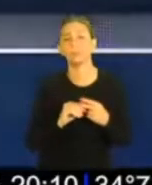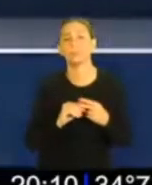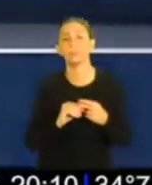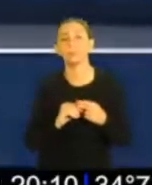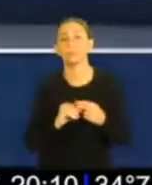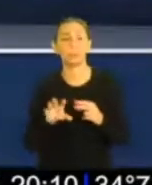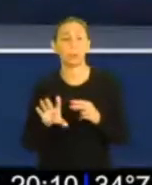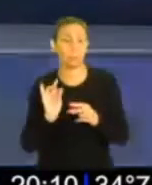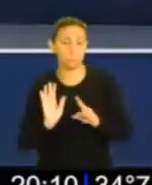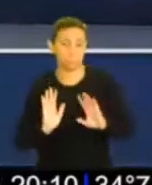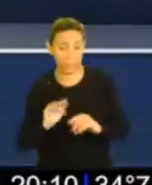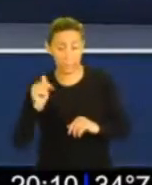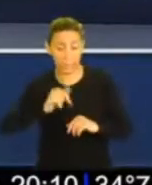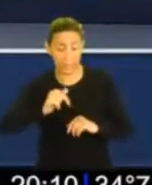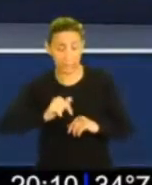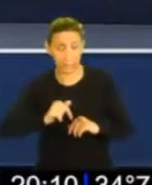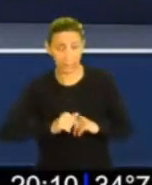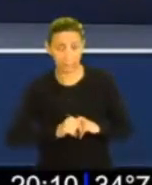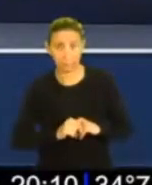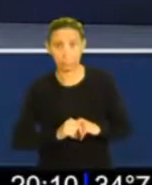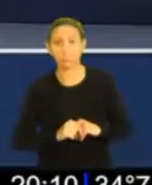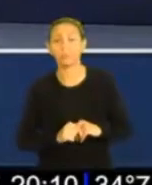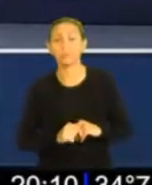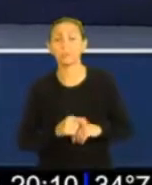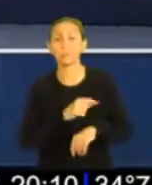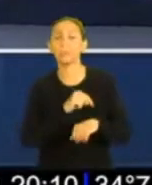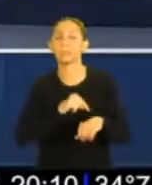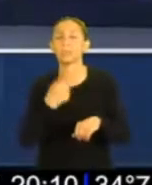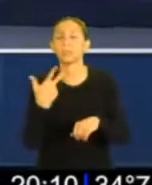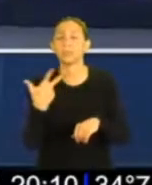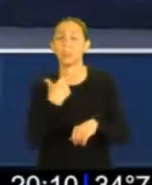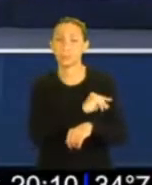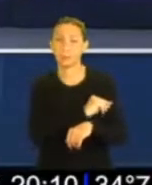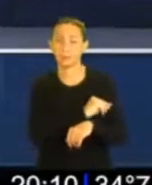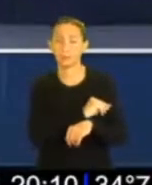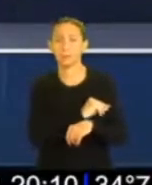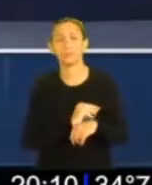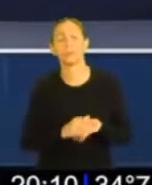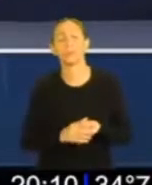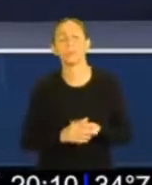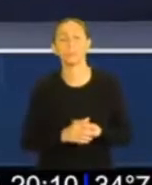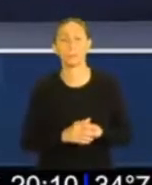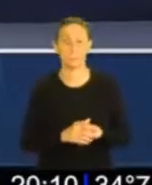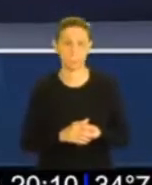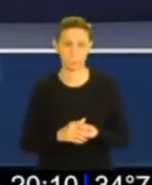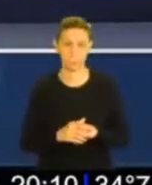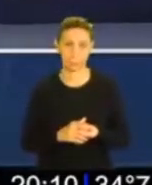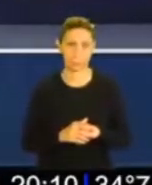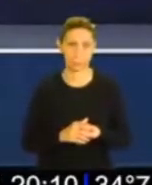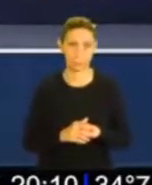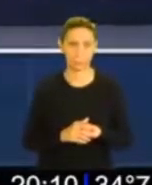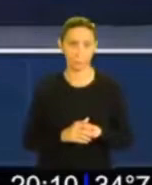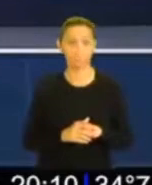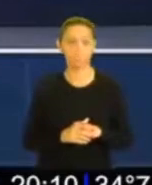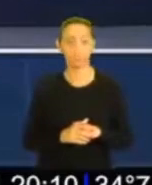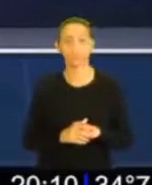por elección, y ahora nosotros ahora la tercera dosis sí que estamos vacunando con lo que con las